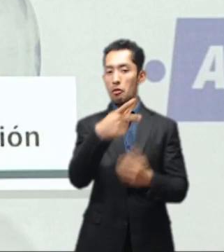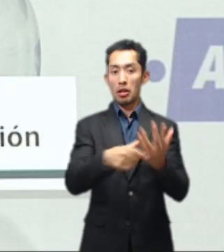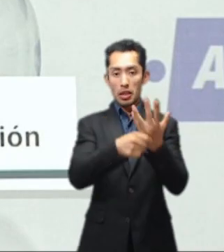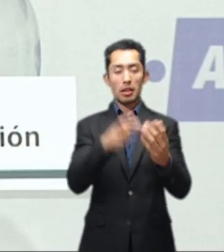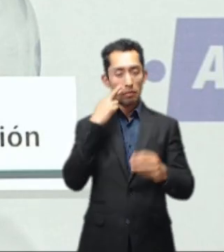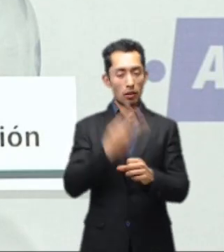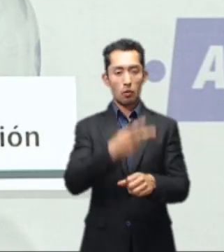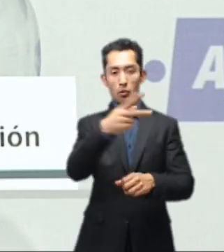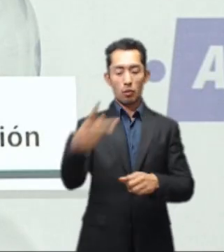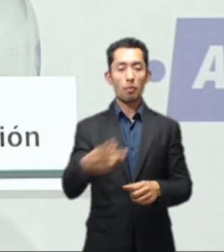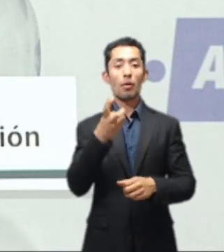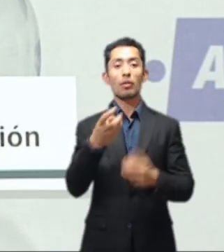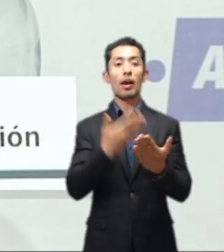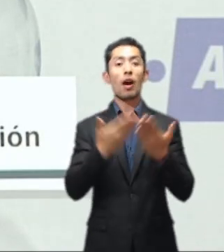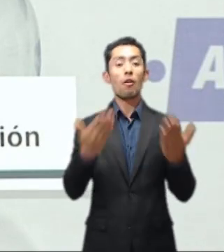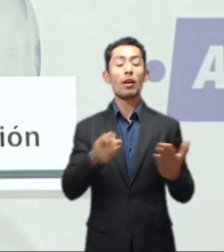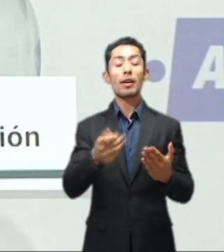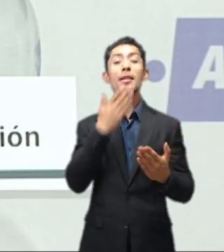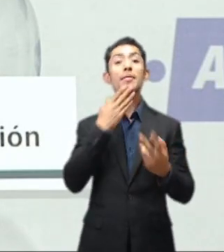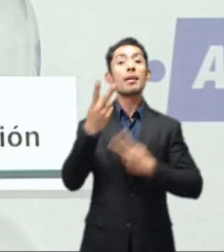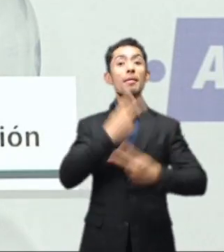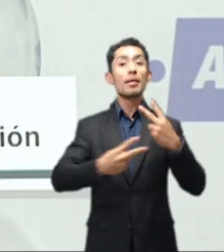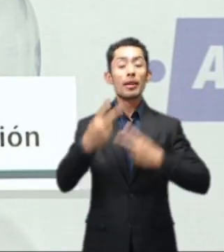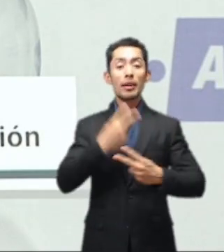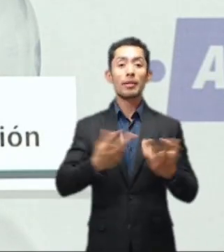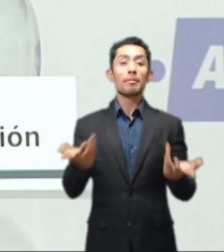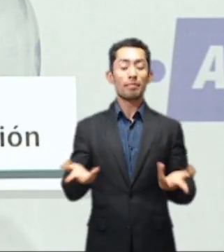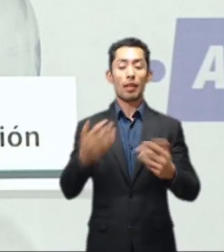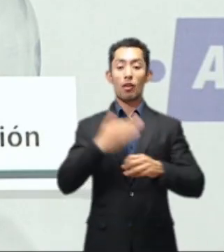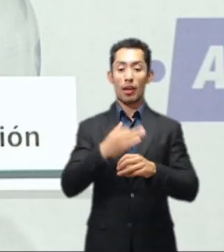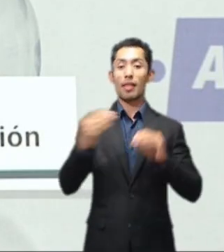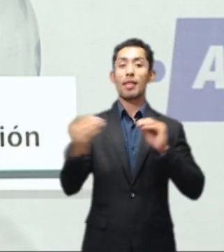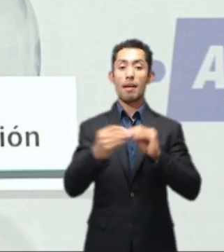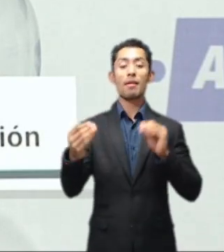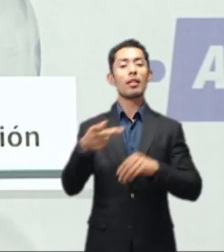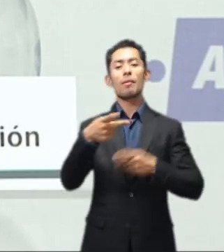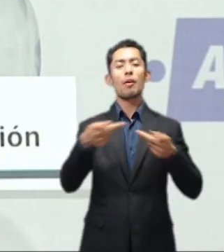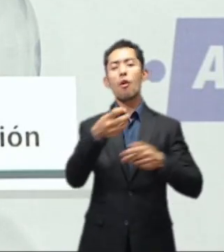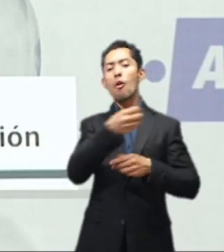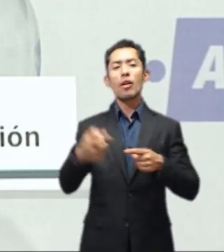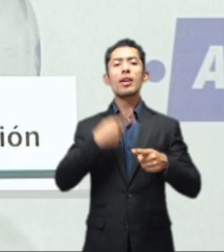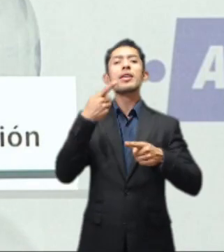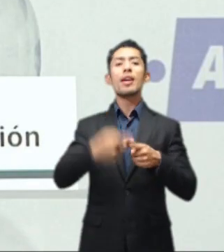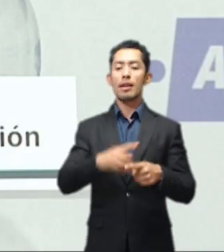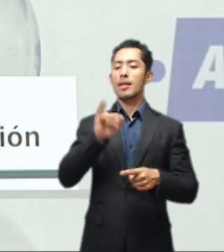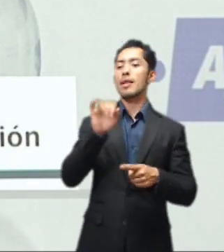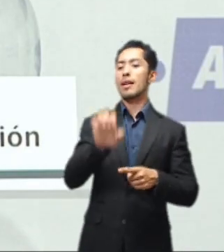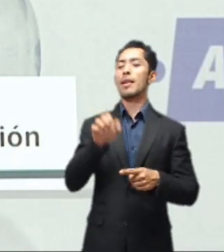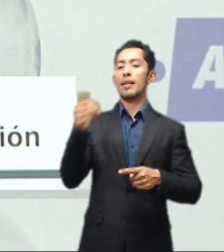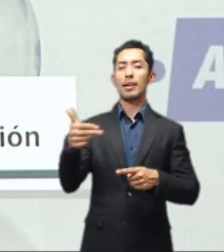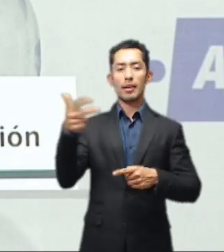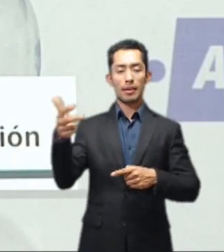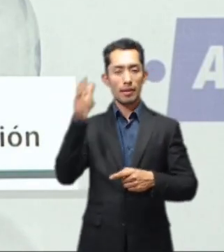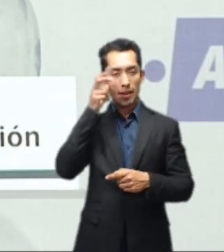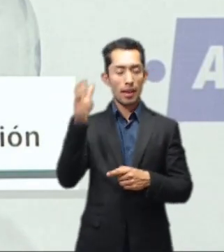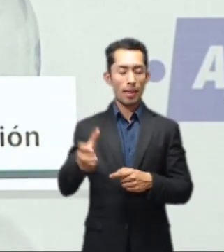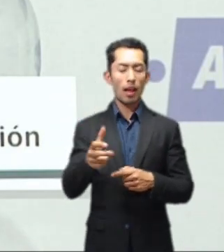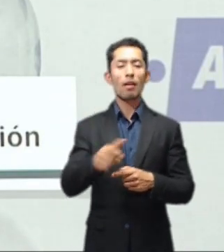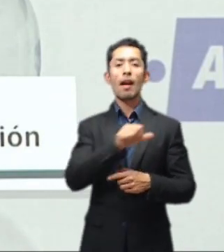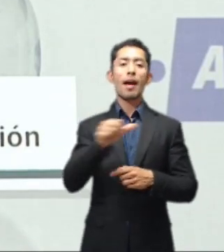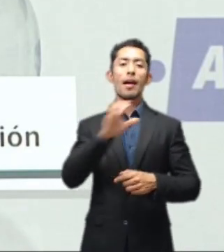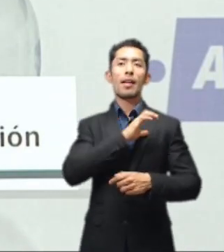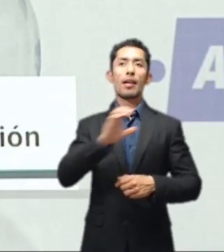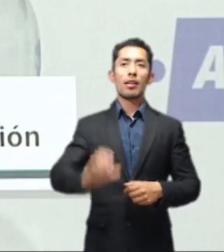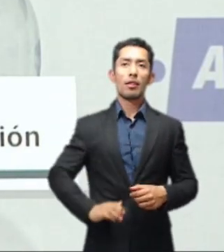ellas de esta manera les damos la bienvenida a este debate organizado por el instituto estatal electoral de Hidalgo a